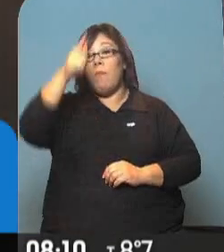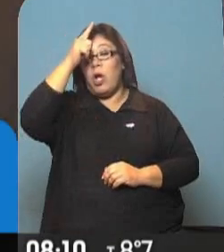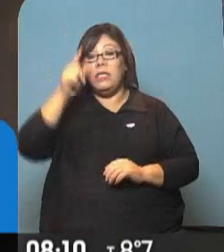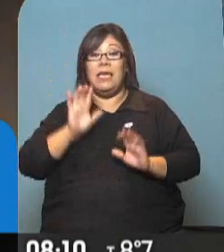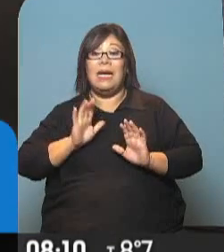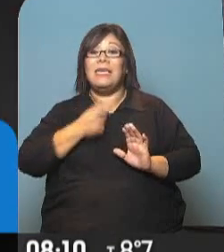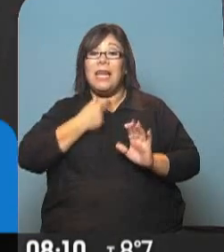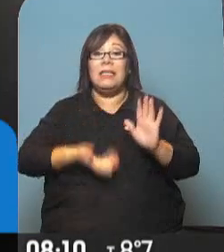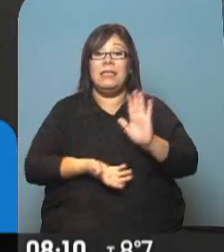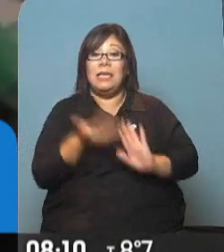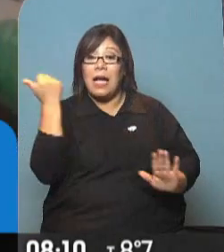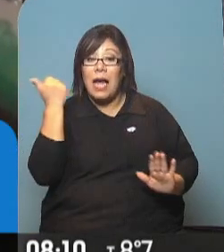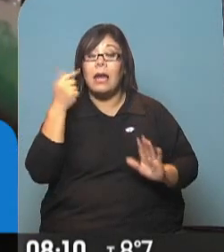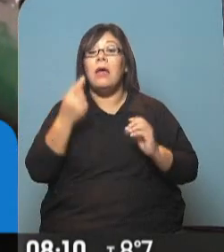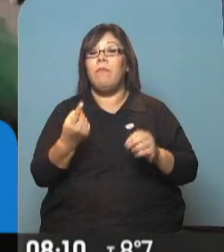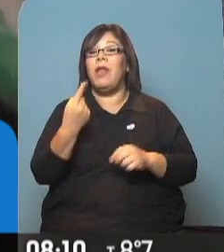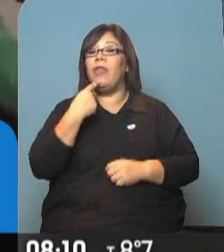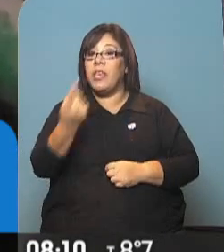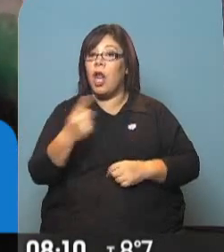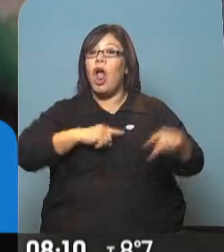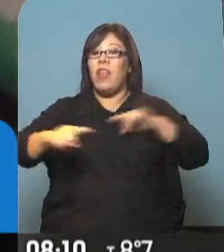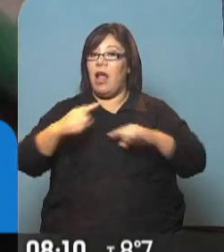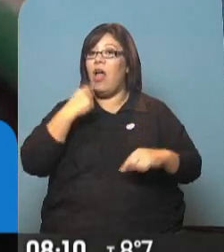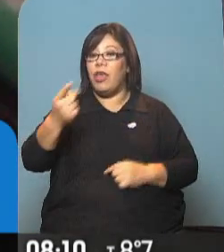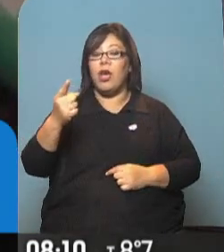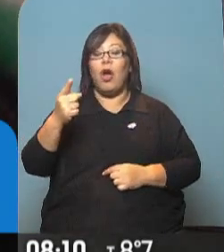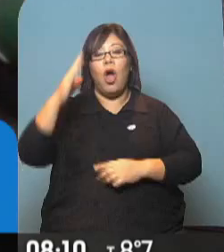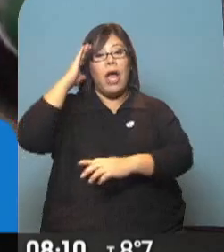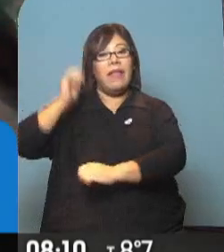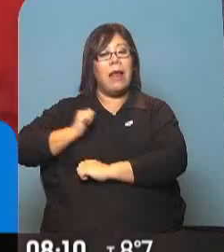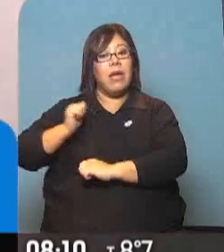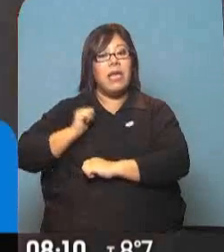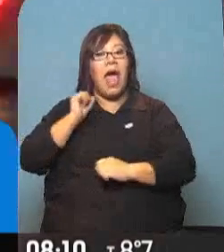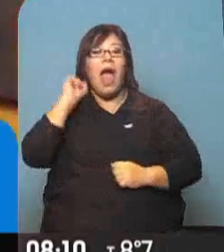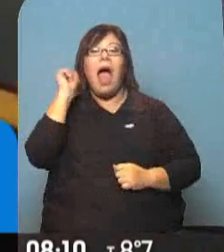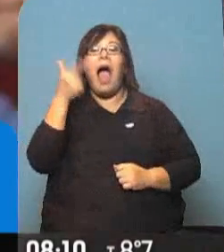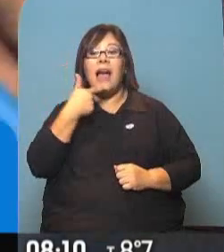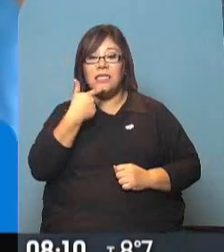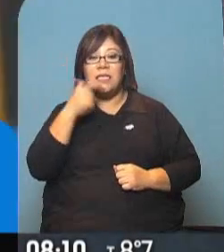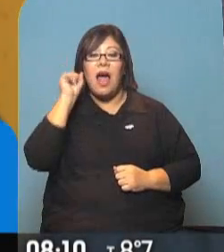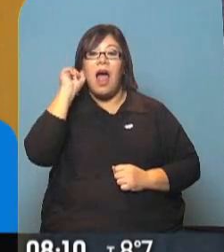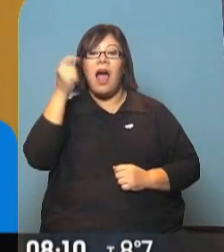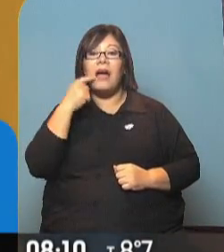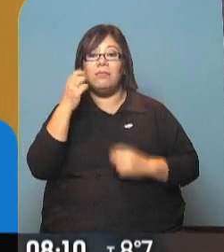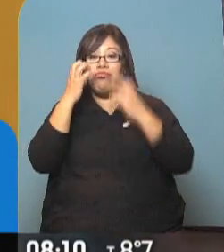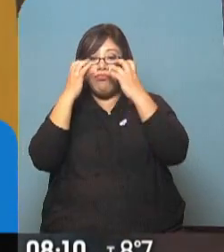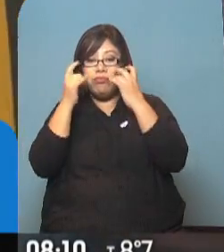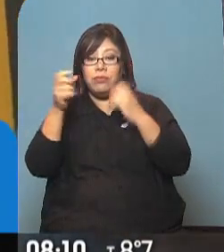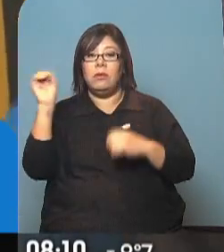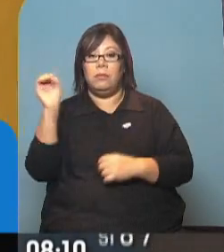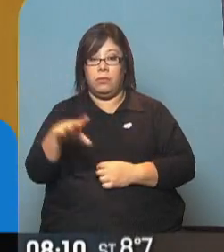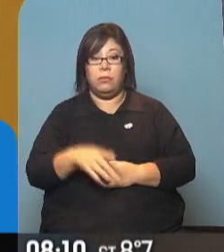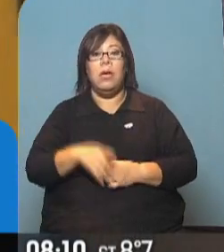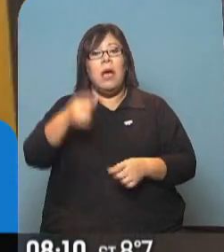subte denunciaron que la infantería también arrojó gas pimienta durante la protesta en otras líneas. Este es nuestro